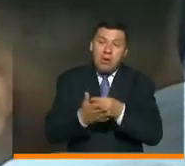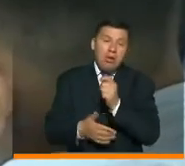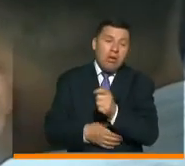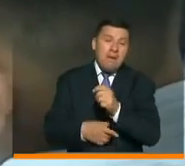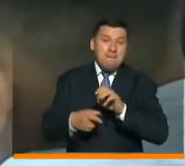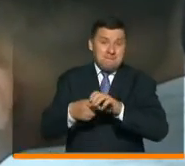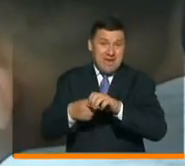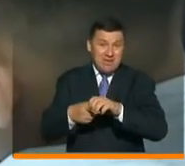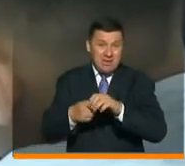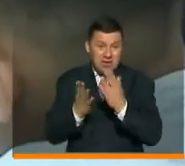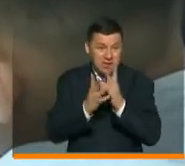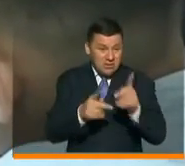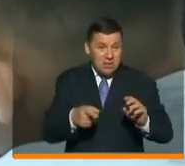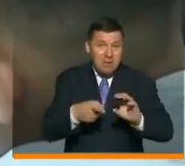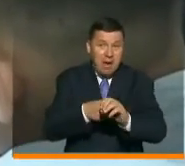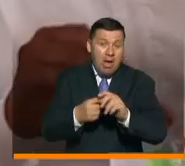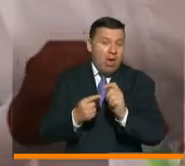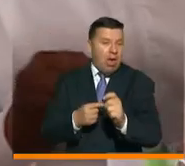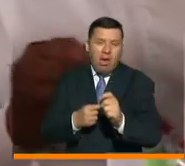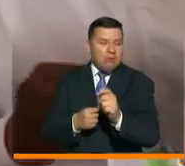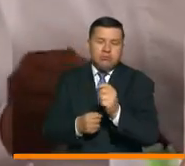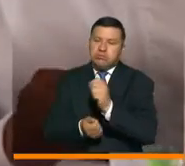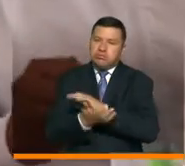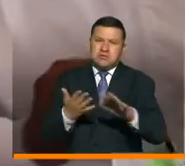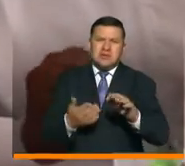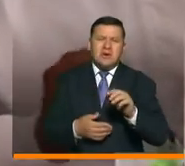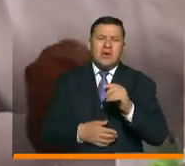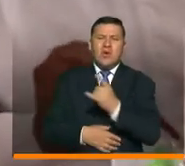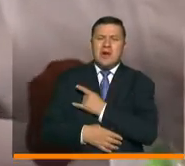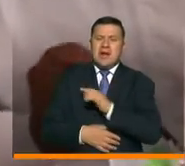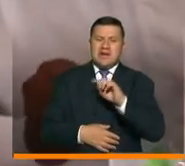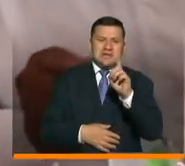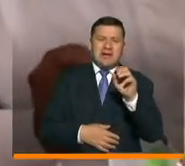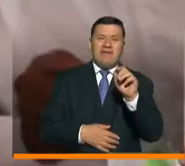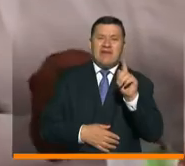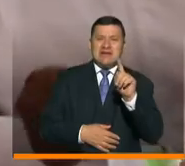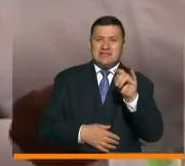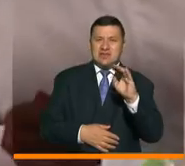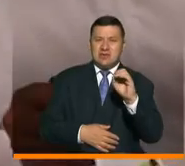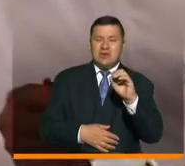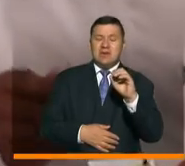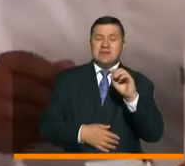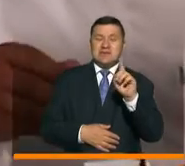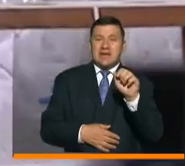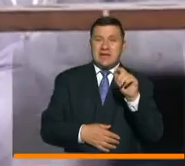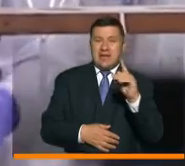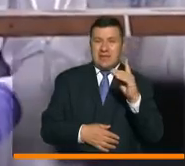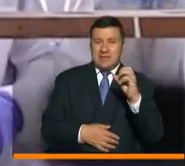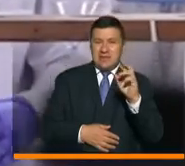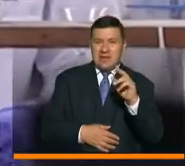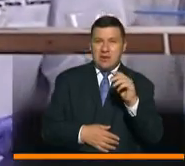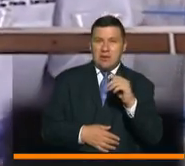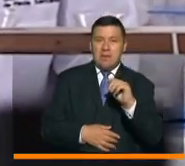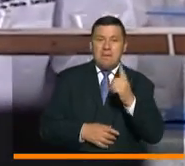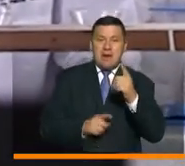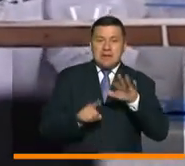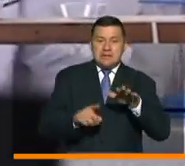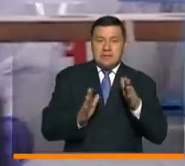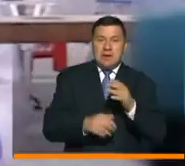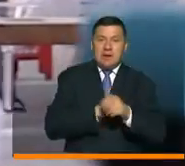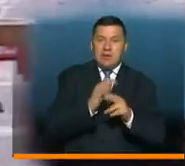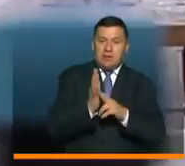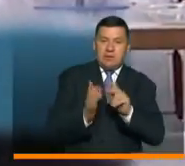la matrícula para todos los estudiantes de la Universidad Francisco de Paula de Santander que cursarán estudios en la universidad para el primer semestre del